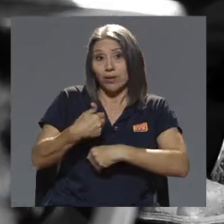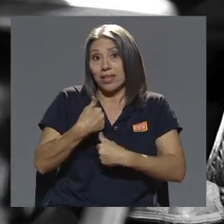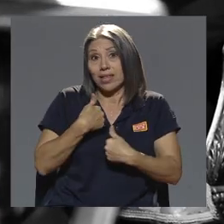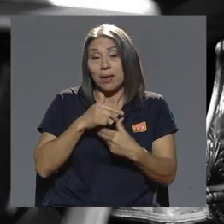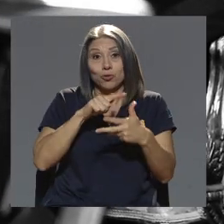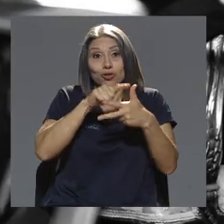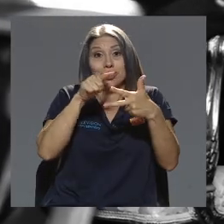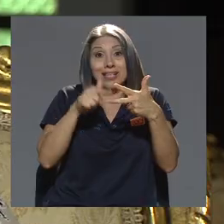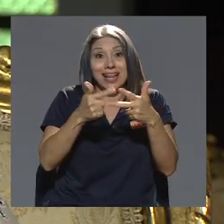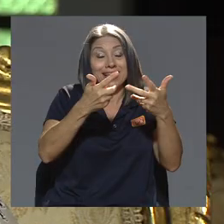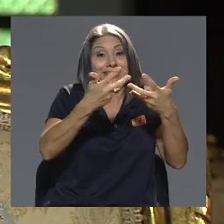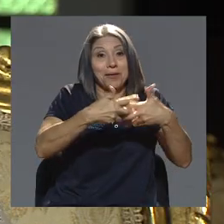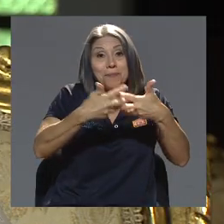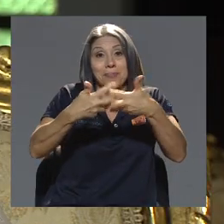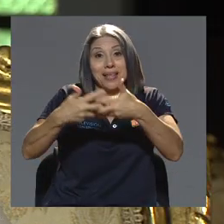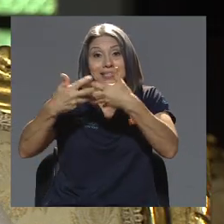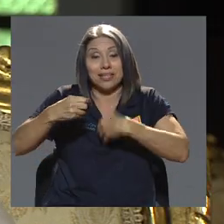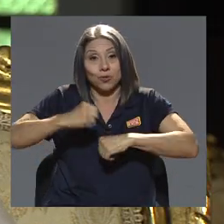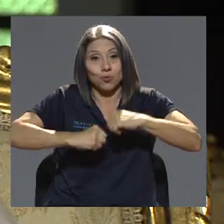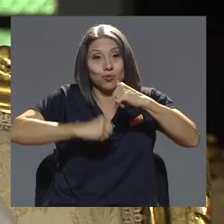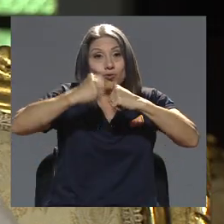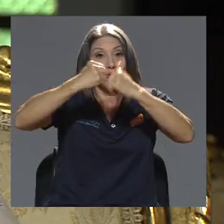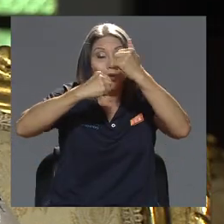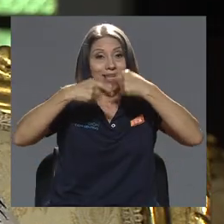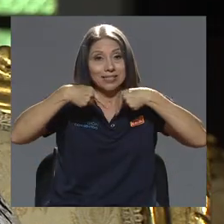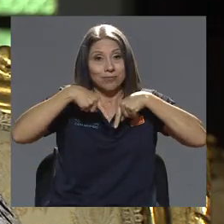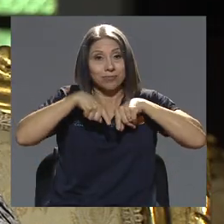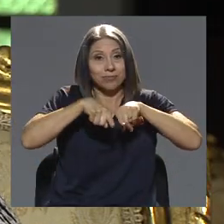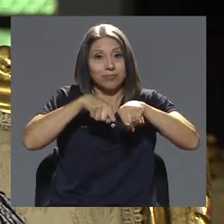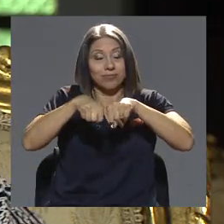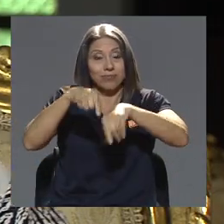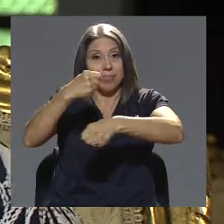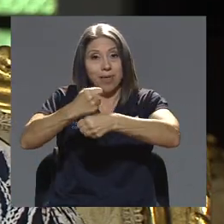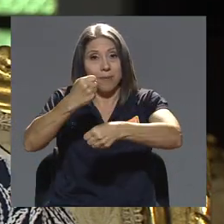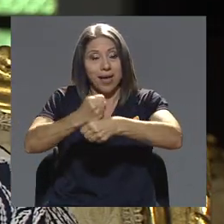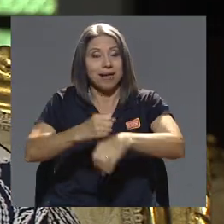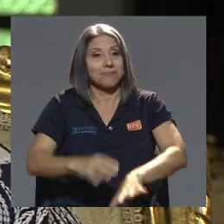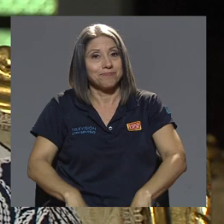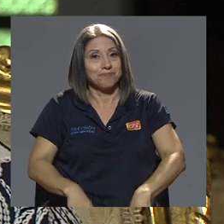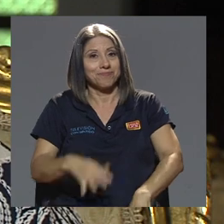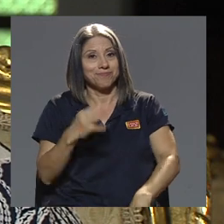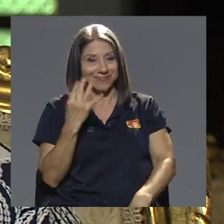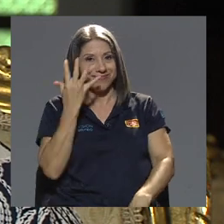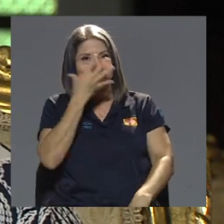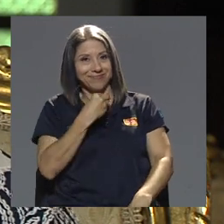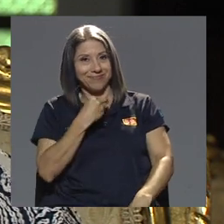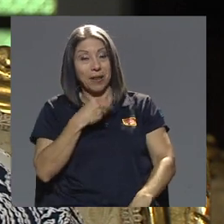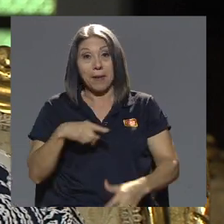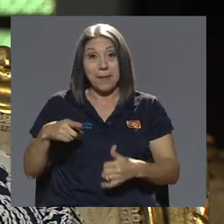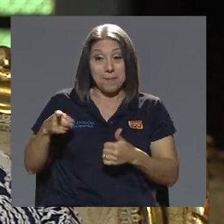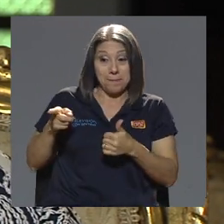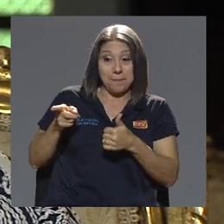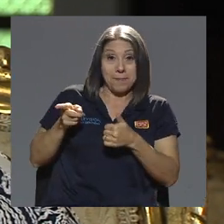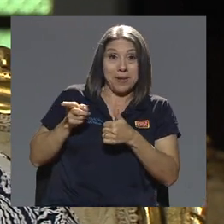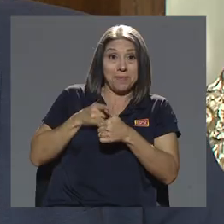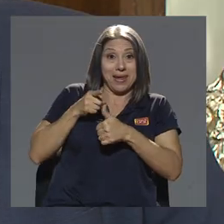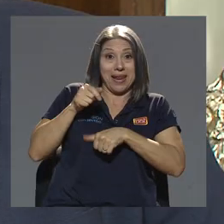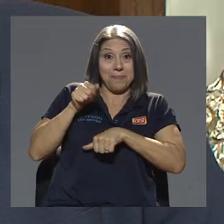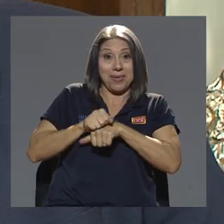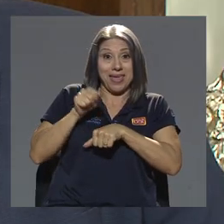3 empresas constructoras trabajando simultáneamente. ¡Qué hermoso! Entonces, del momento que se puso la primera piedra al día que